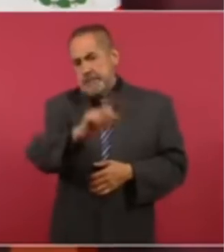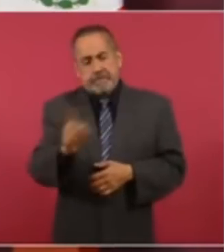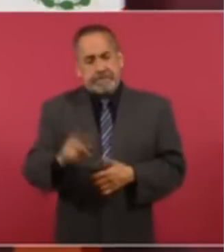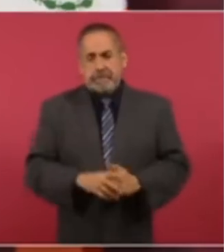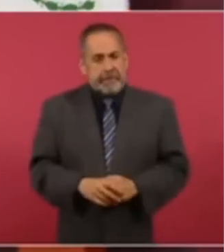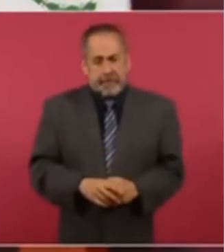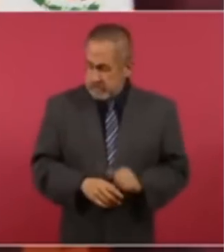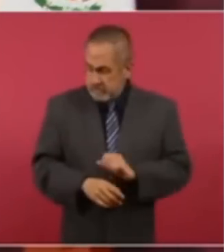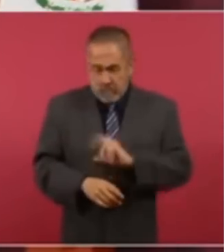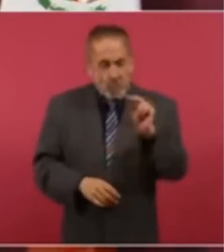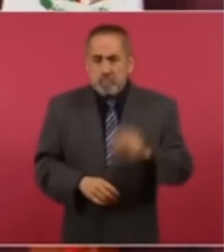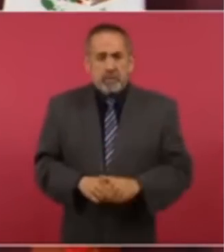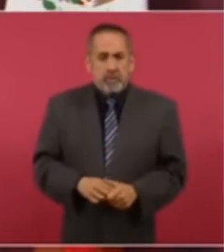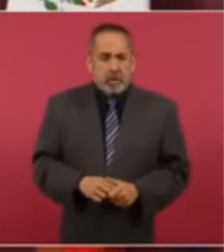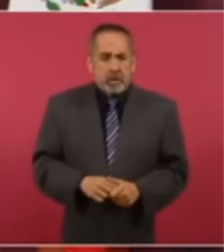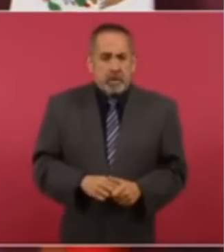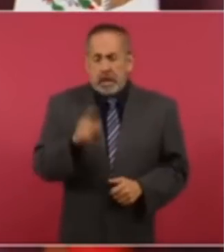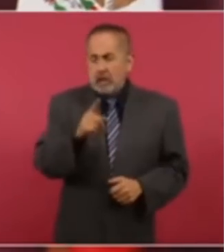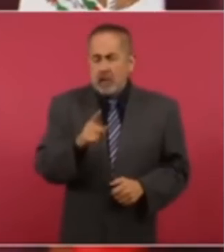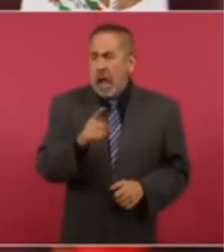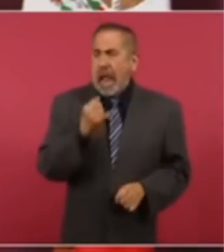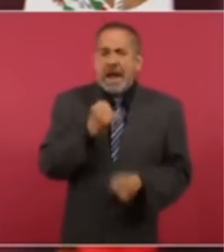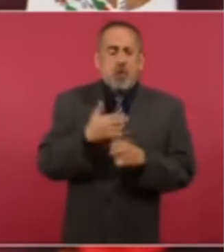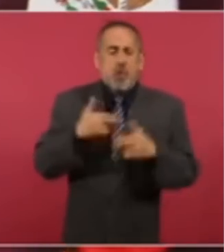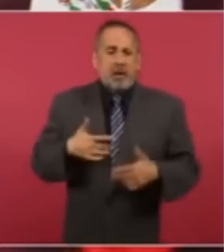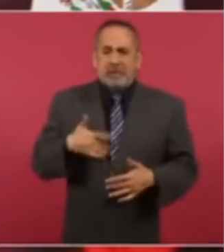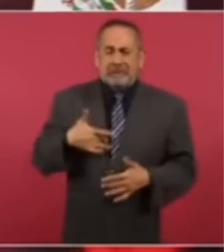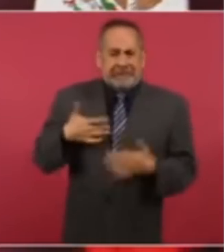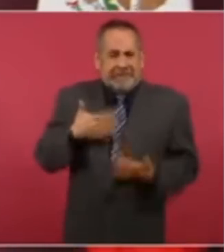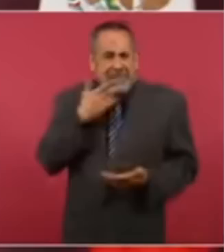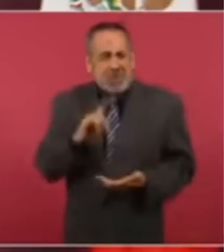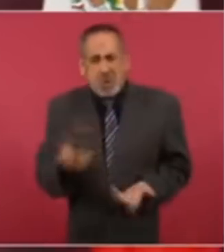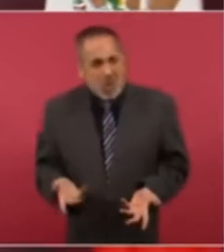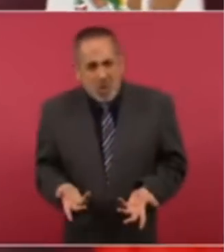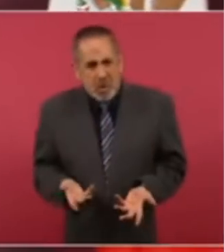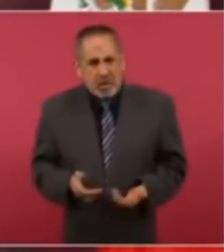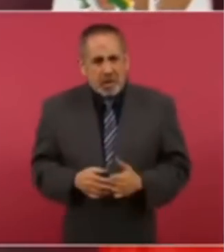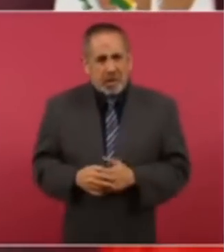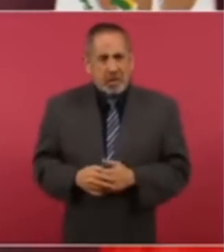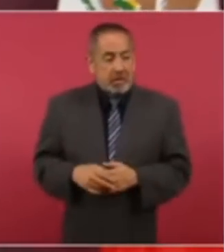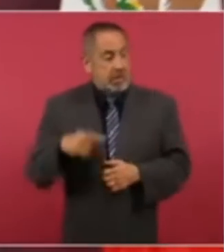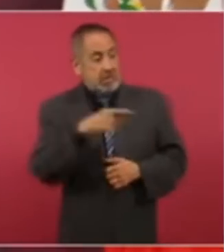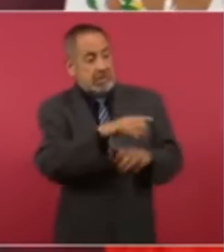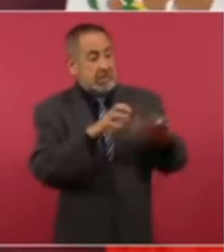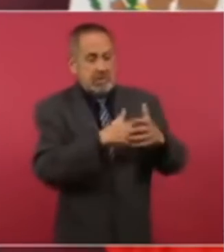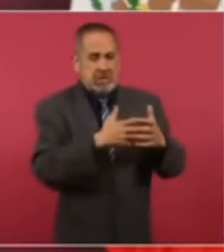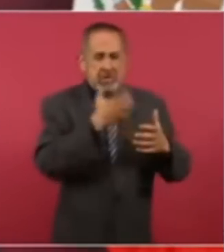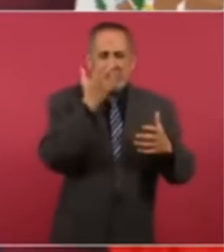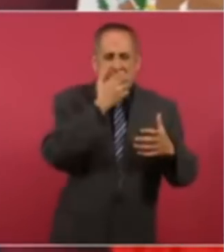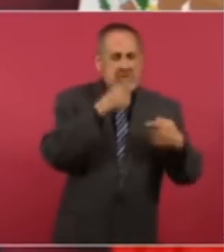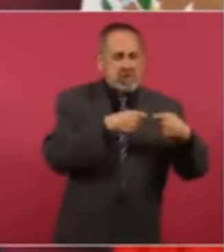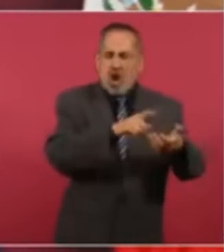no, no, no, no. Eso es inhumano. Aunque los reaccionarios